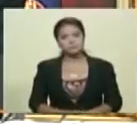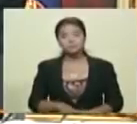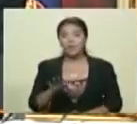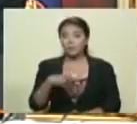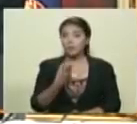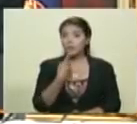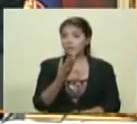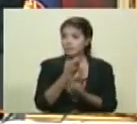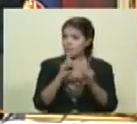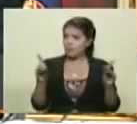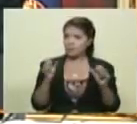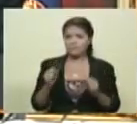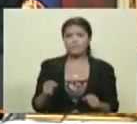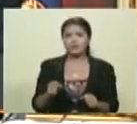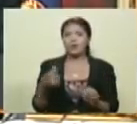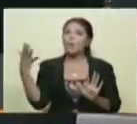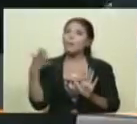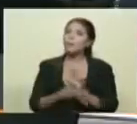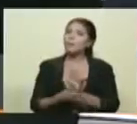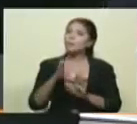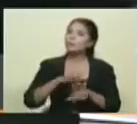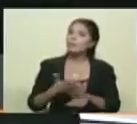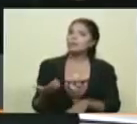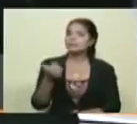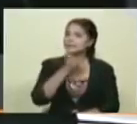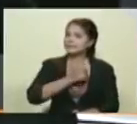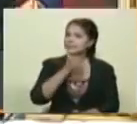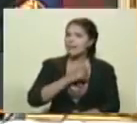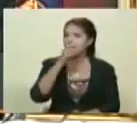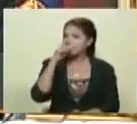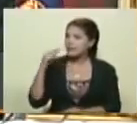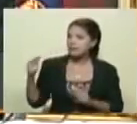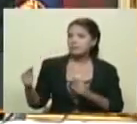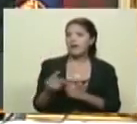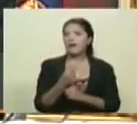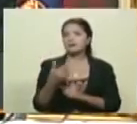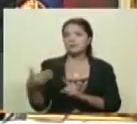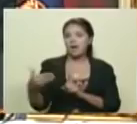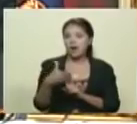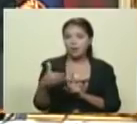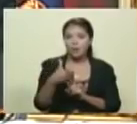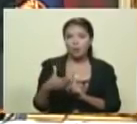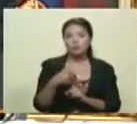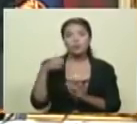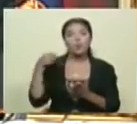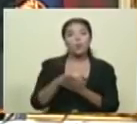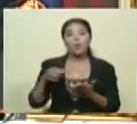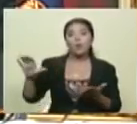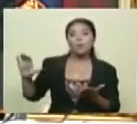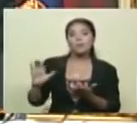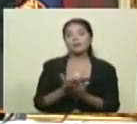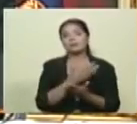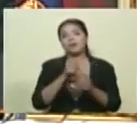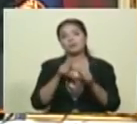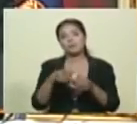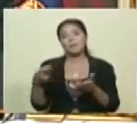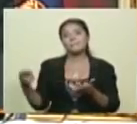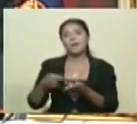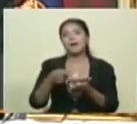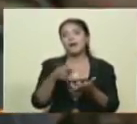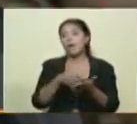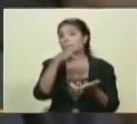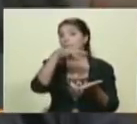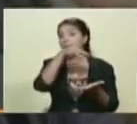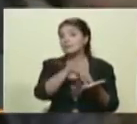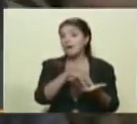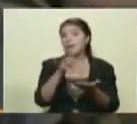hablar de democracia en crisis en el sentido de que está enfrentando amenazas, acosos, un golpe de Estado continuado, financiado desde Miami,